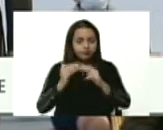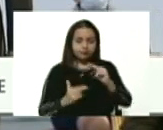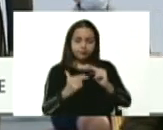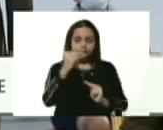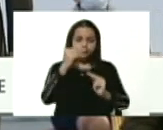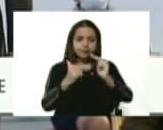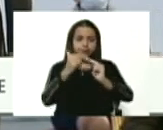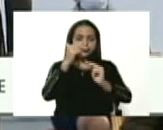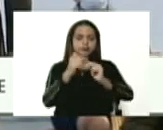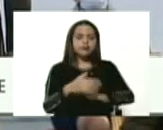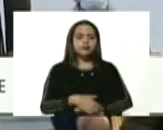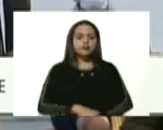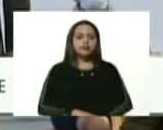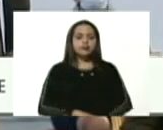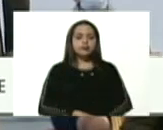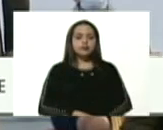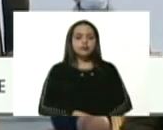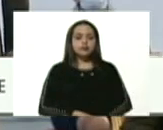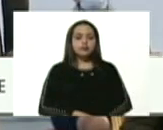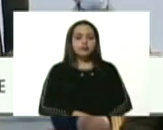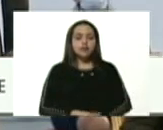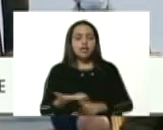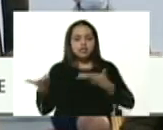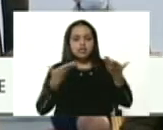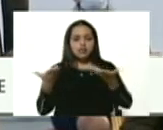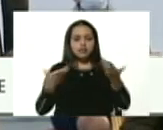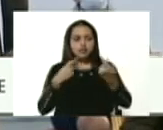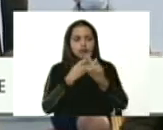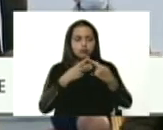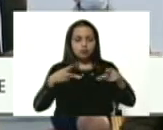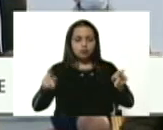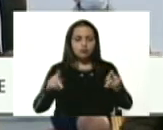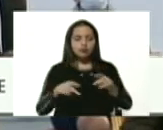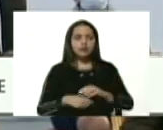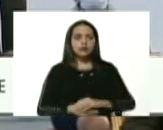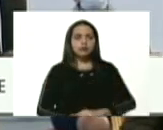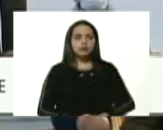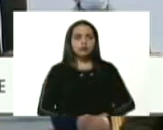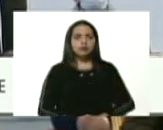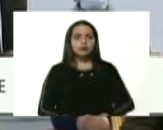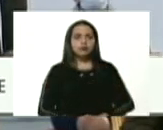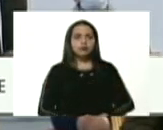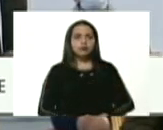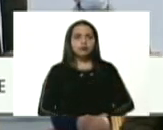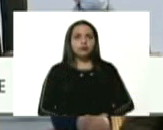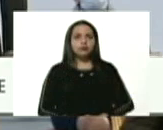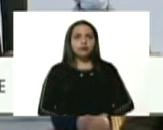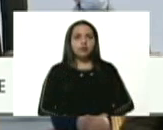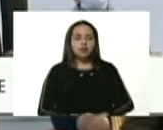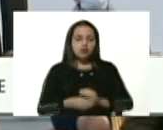arquitectónicas, obras de servicio público. Se editarán